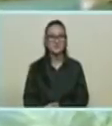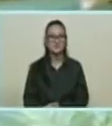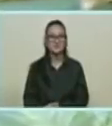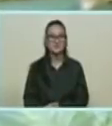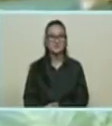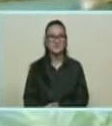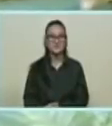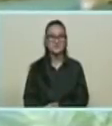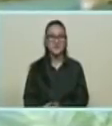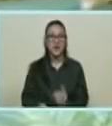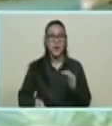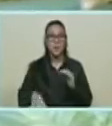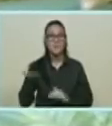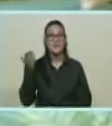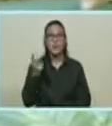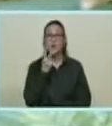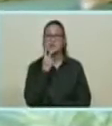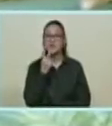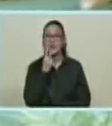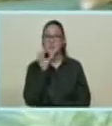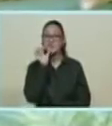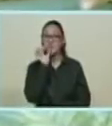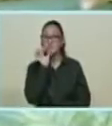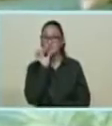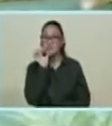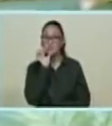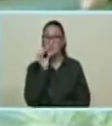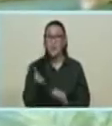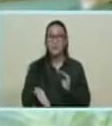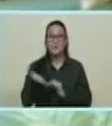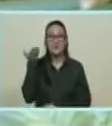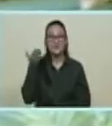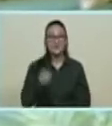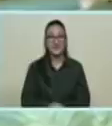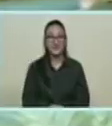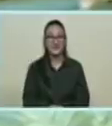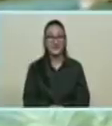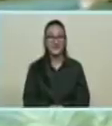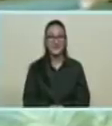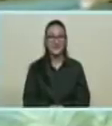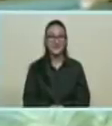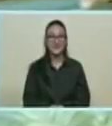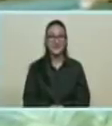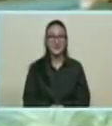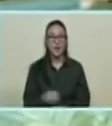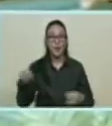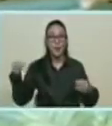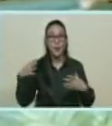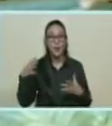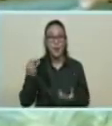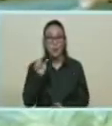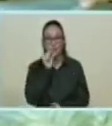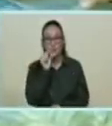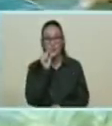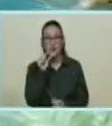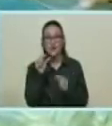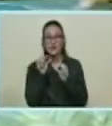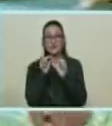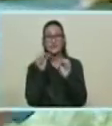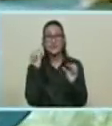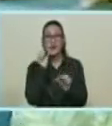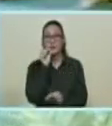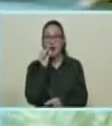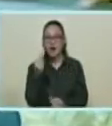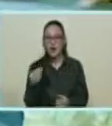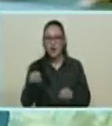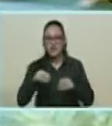Le aumentaron el tabaco. Yo no entiendo eso. Le aumentaron el tabaco a los brujos. Y el tabaco lo siembra